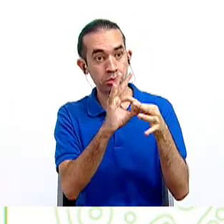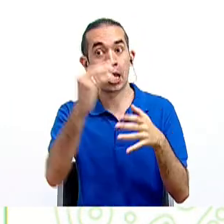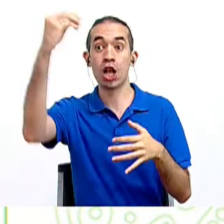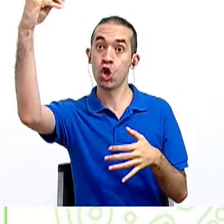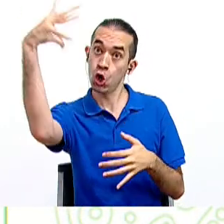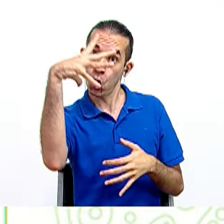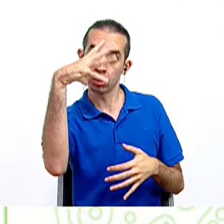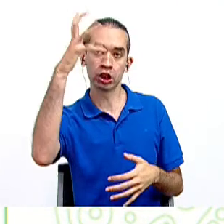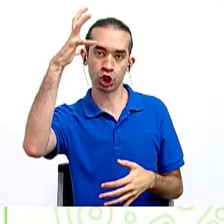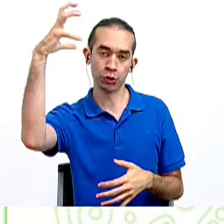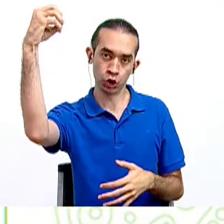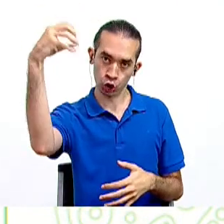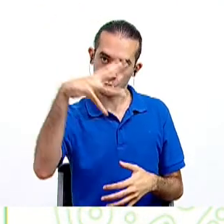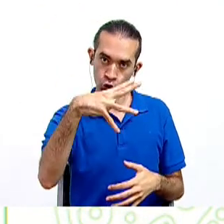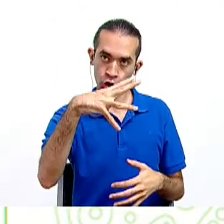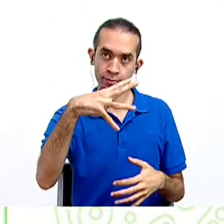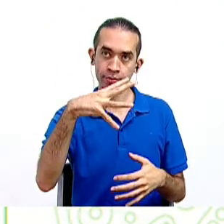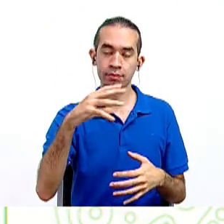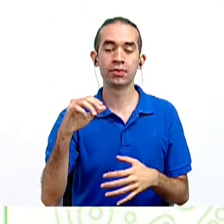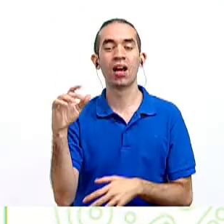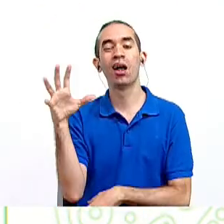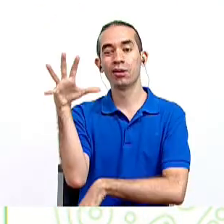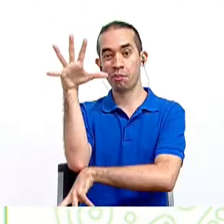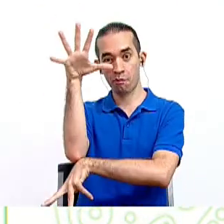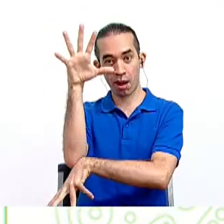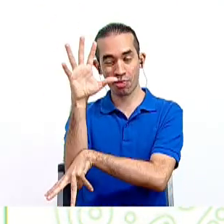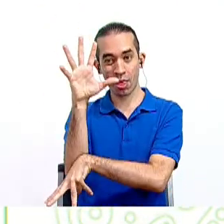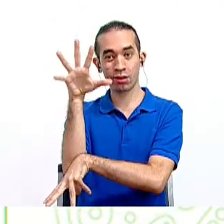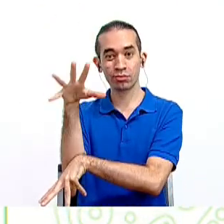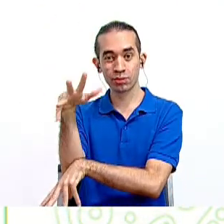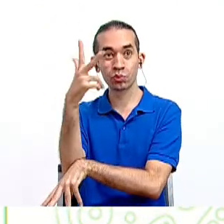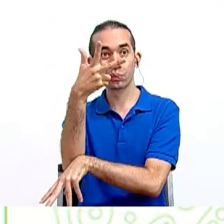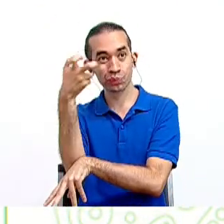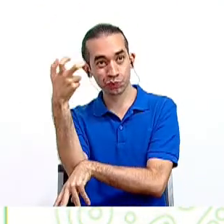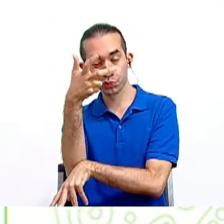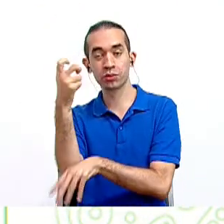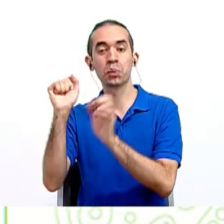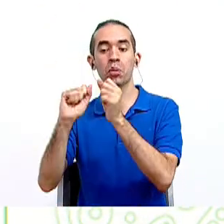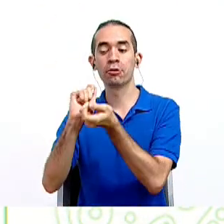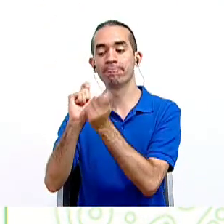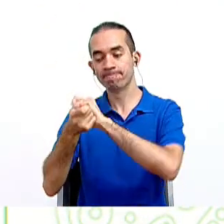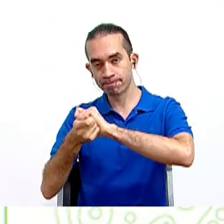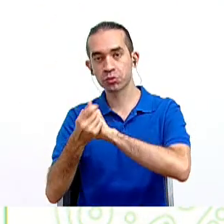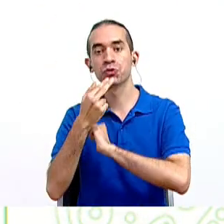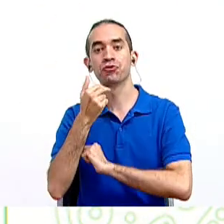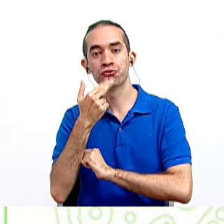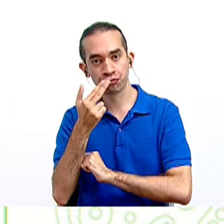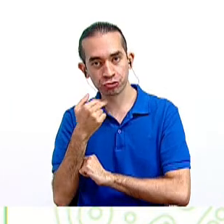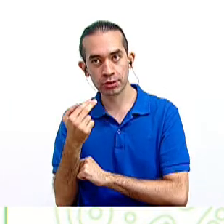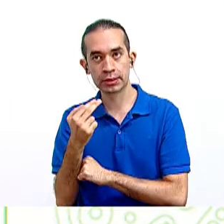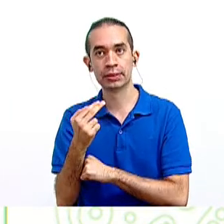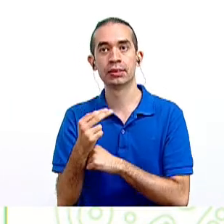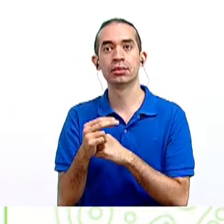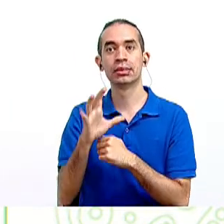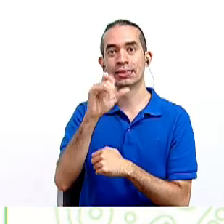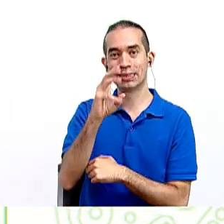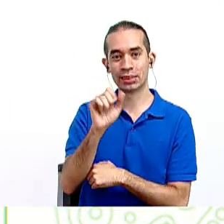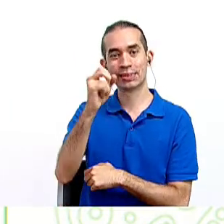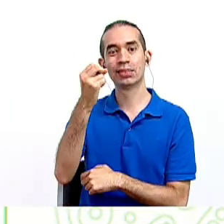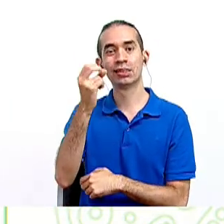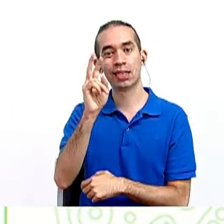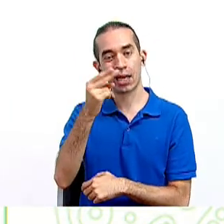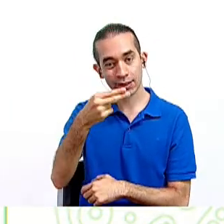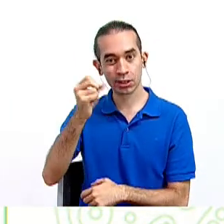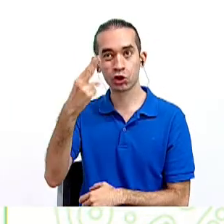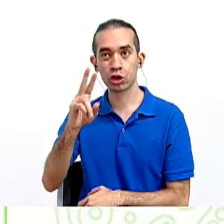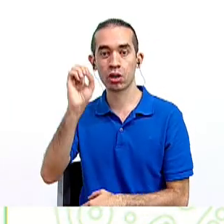solar, ok, una planta puede producir la glucosa y el oxígeno. Se llama endotérmica